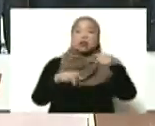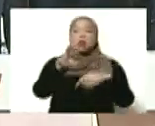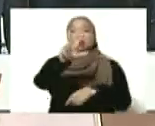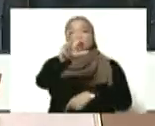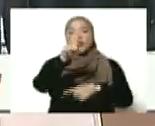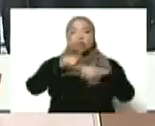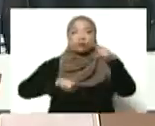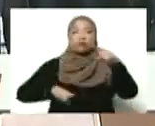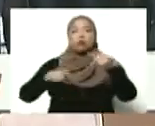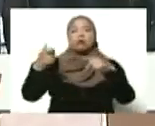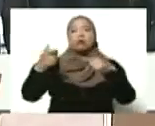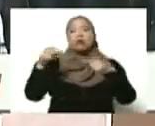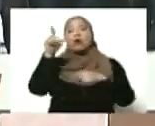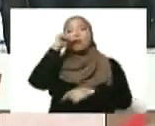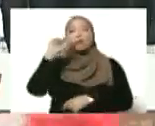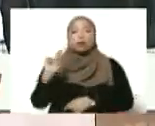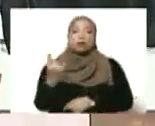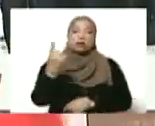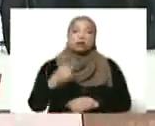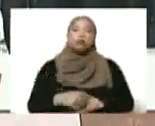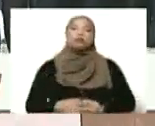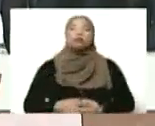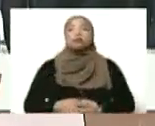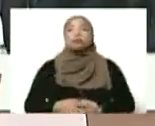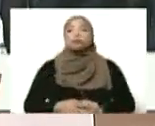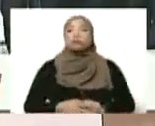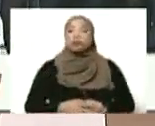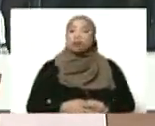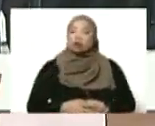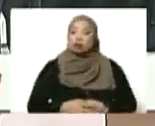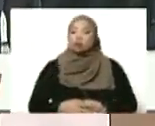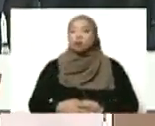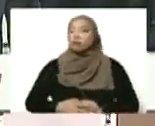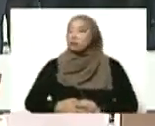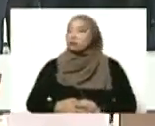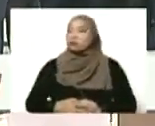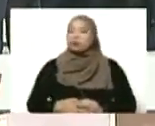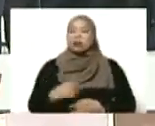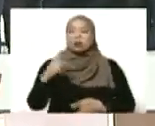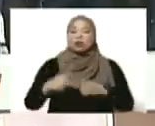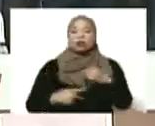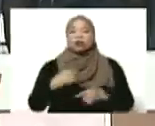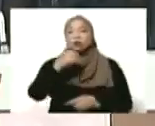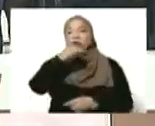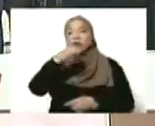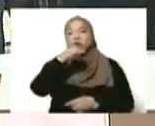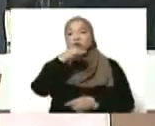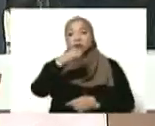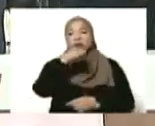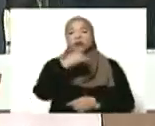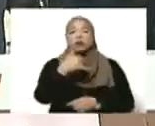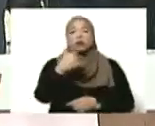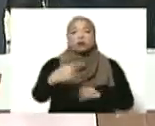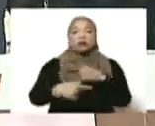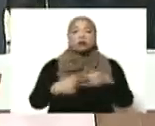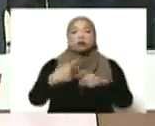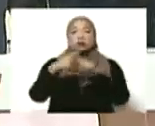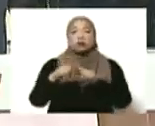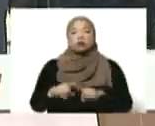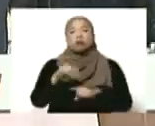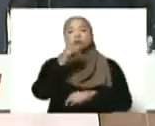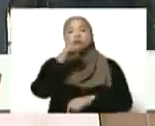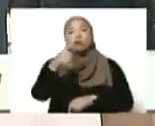y la mitad uno. En promedio hablo, en promedio. En promedio, hermano, en promedio.